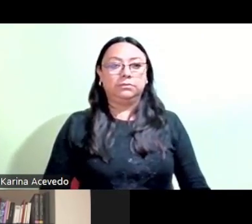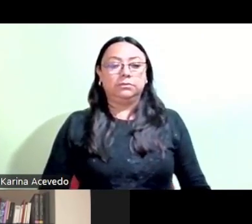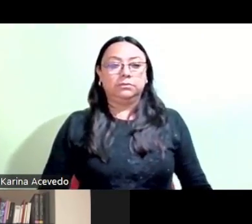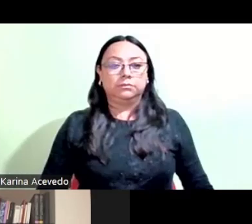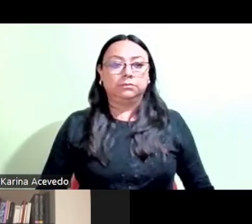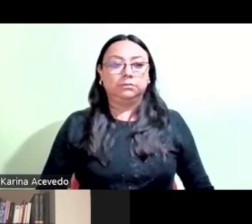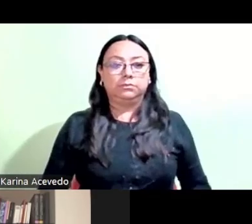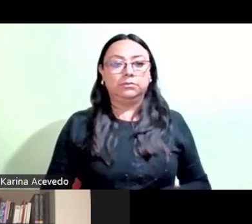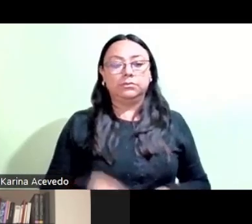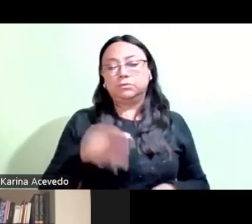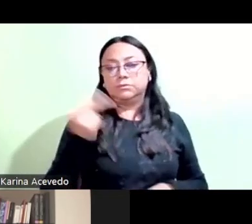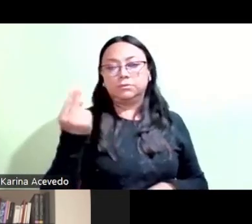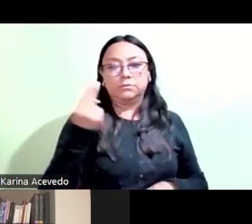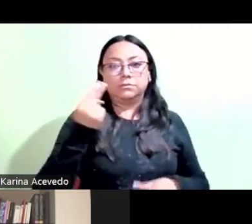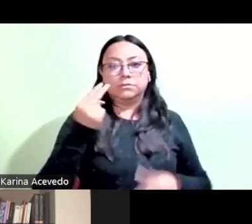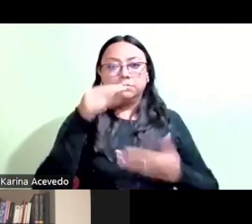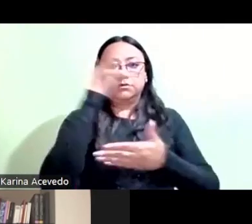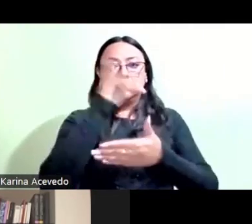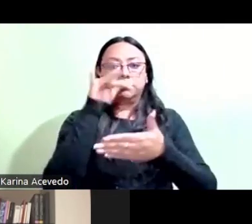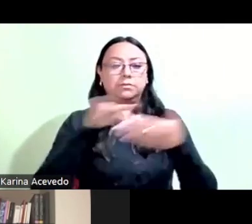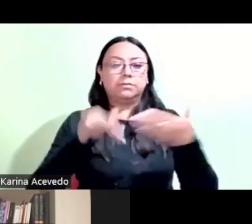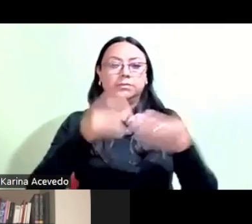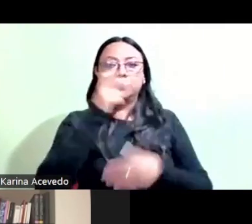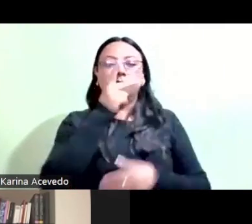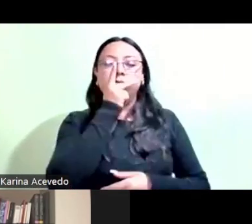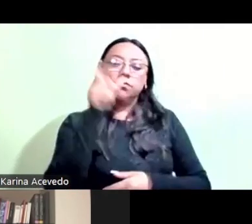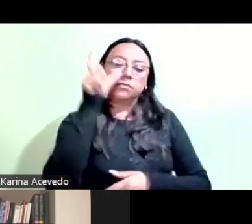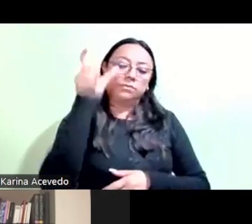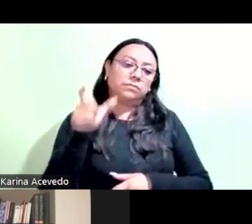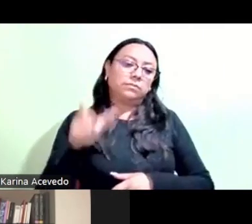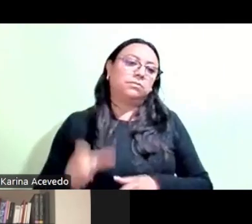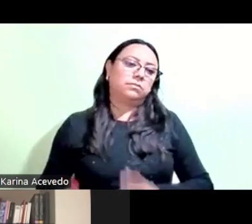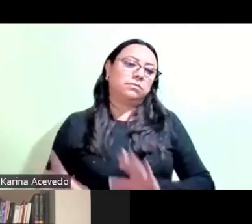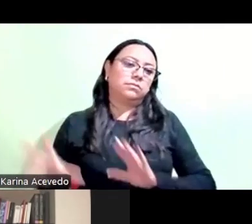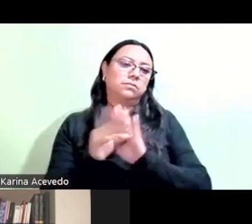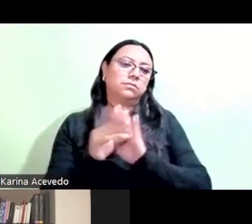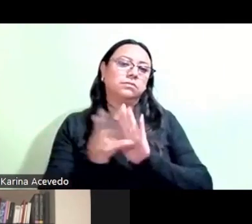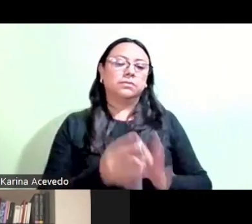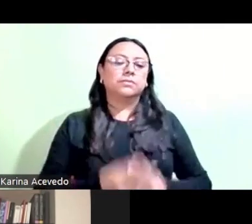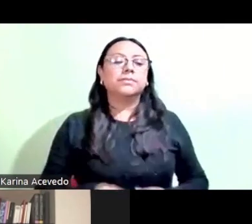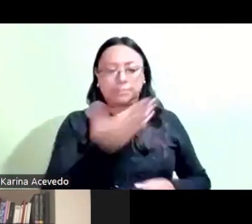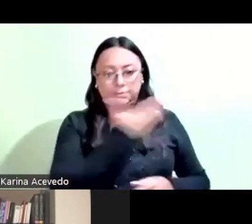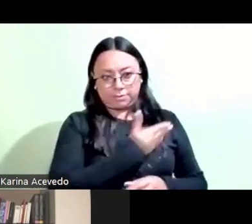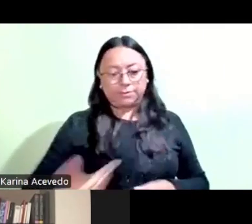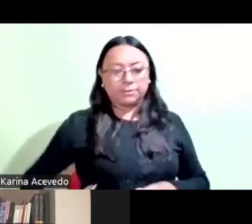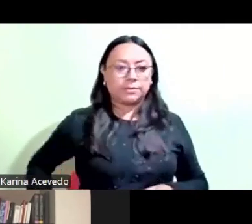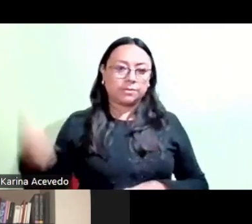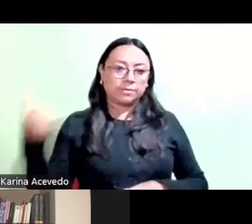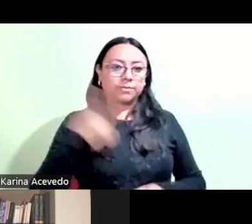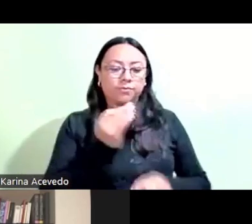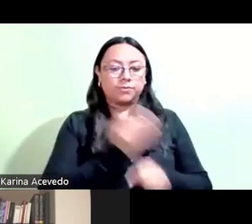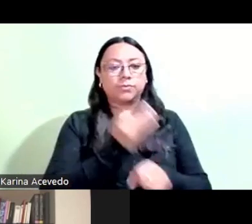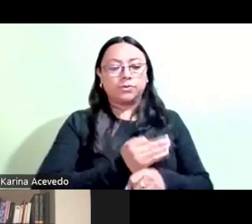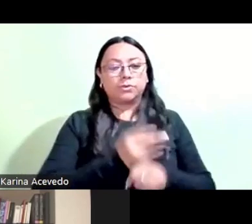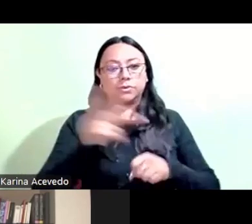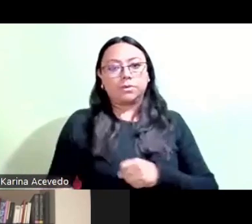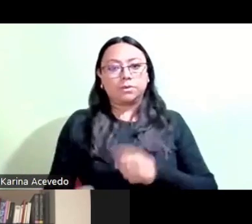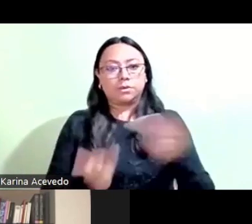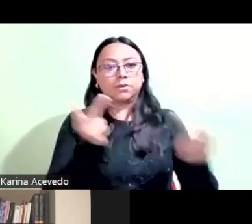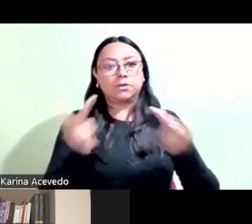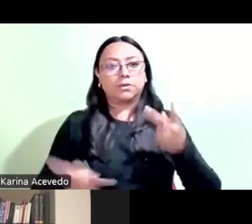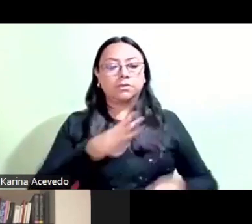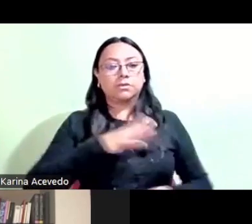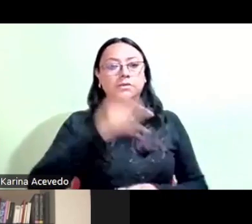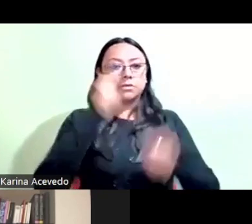condonarse la lectura de esta versión escenográfica, por favor. Y por instrucciones del diputado presidente se pregunta si alguna